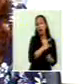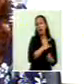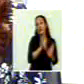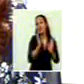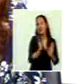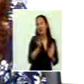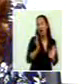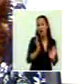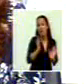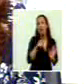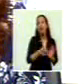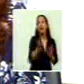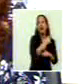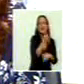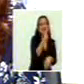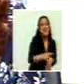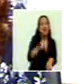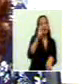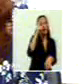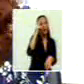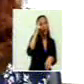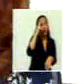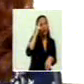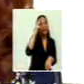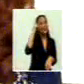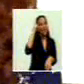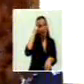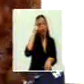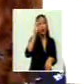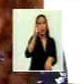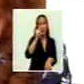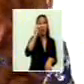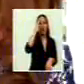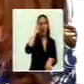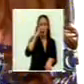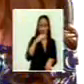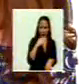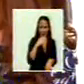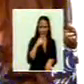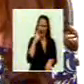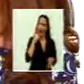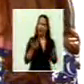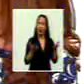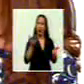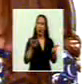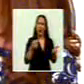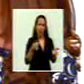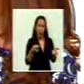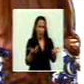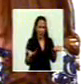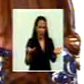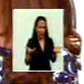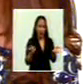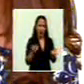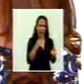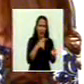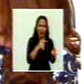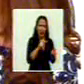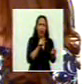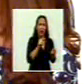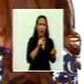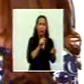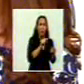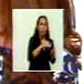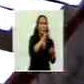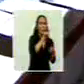pesos por mes. Menos de lo que era la jubilación, un poquito más que la jubilación. Y